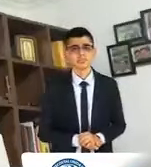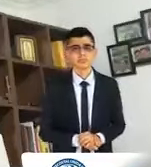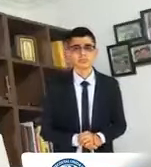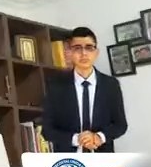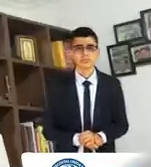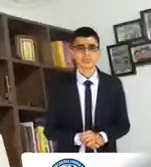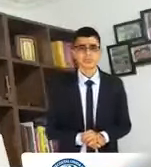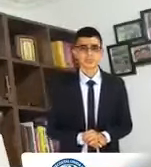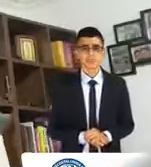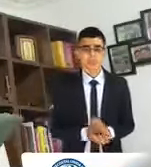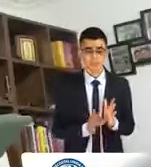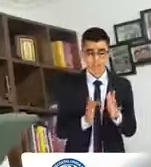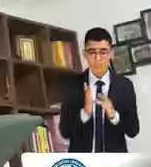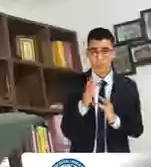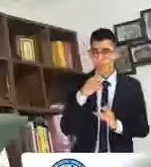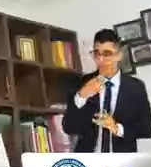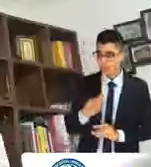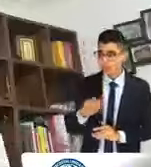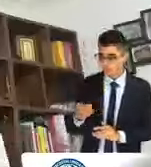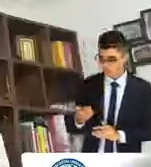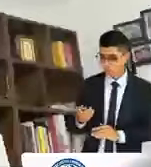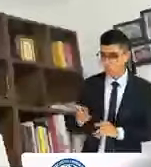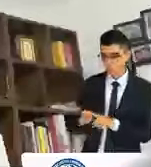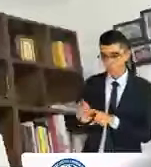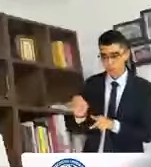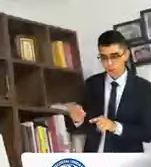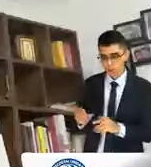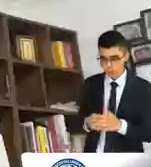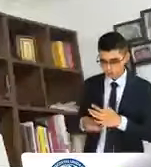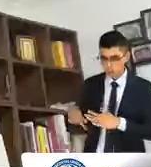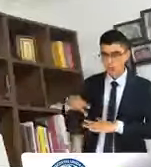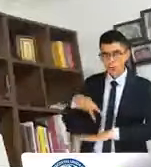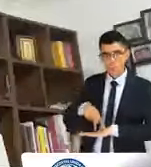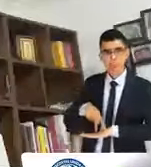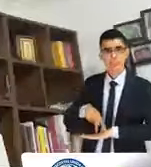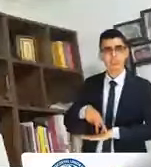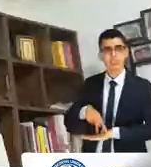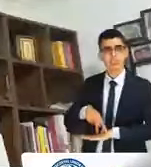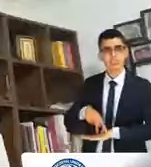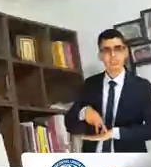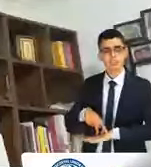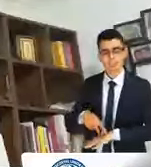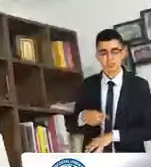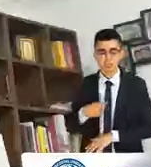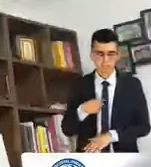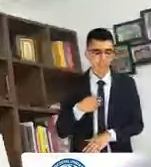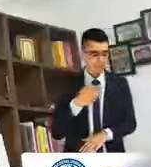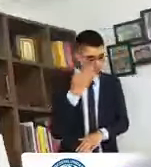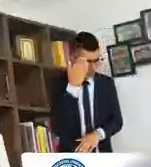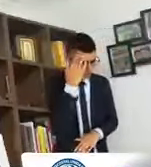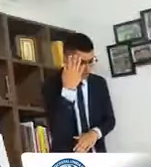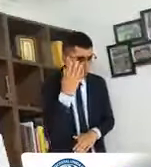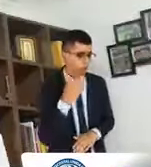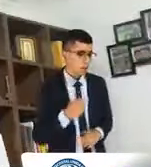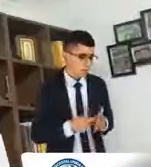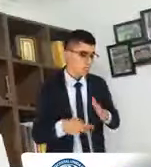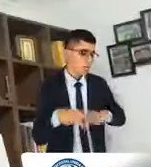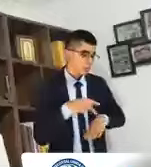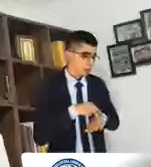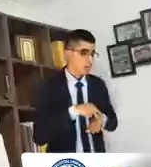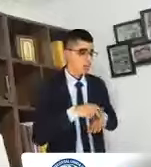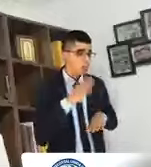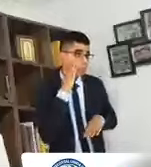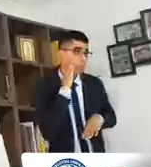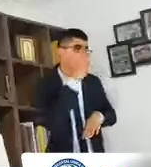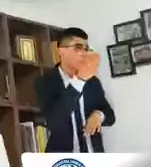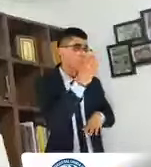Jesús le dijo: tu hermano vivirá. Yo sé que vivirá cuando resuciten los muertos. Y yo no.